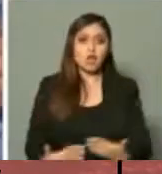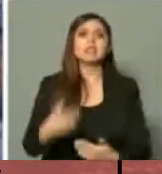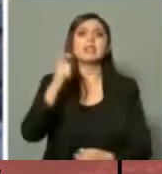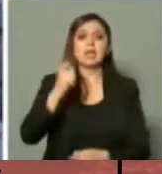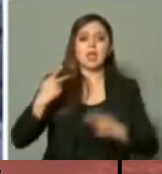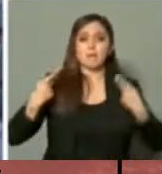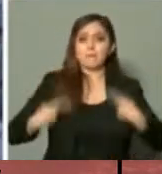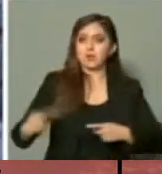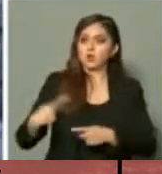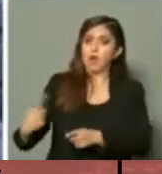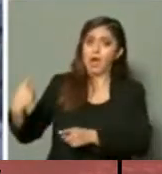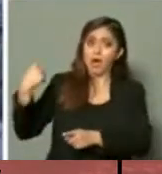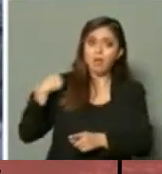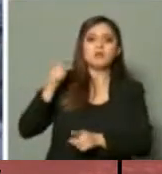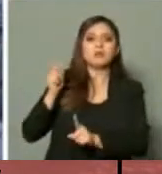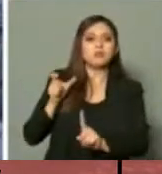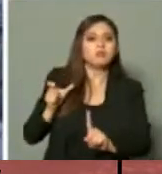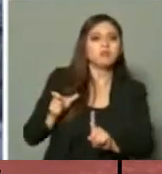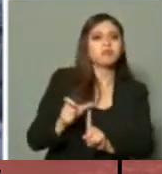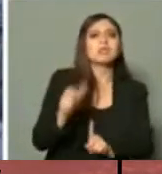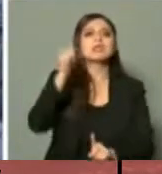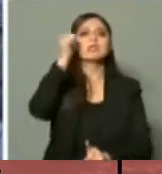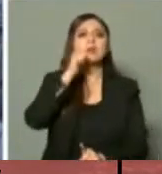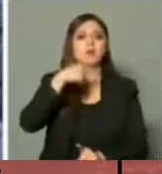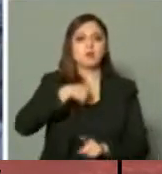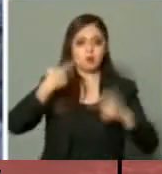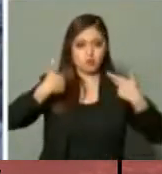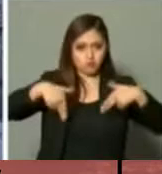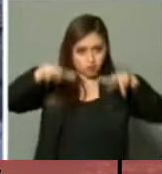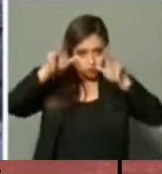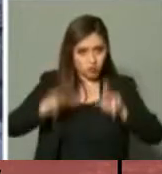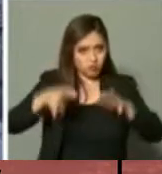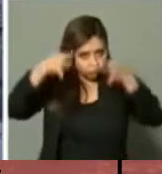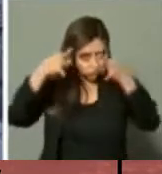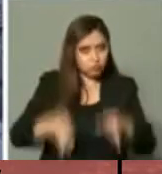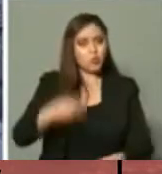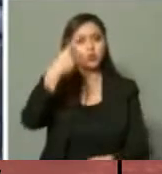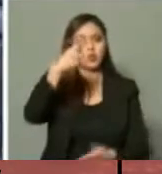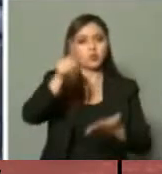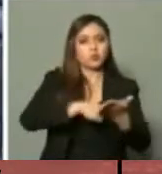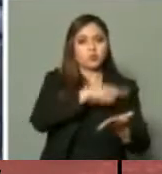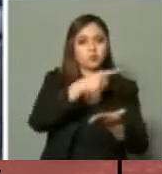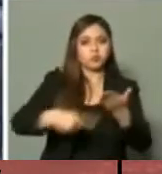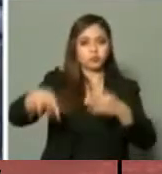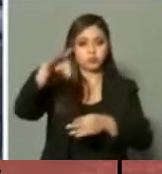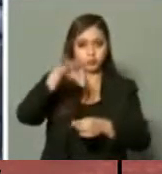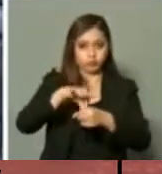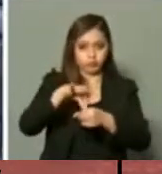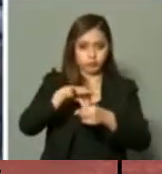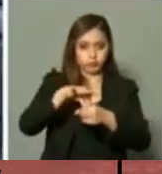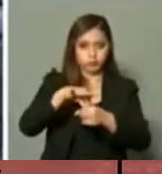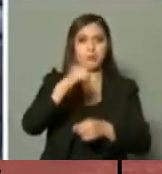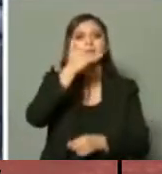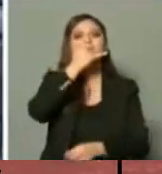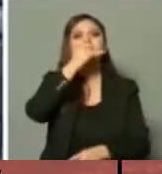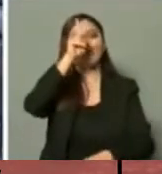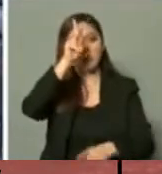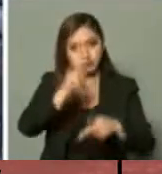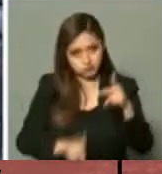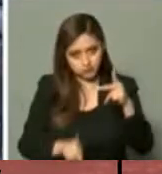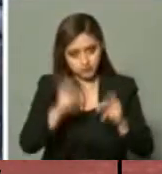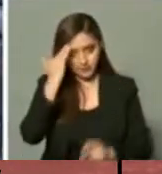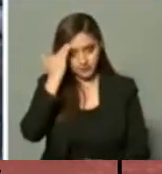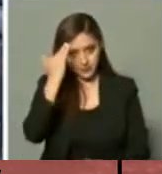habrá alguien que hará y representará tu voto para que pueda ejecutar. Gracias, candidata. Se terminó su